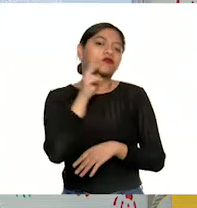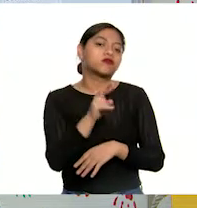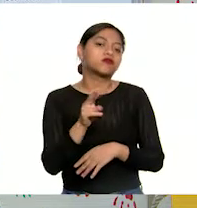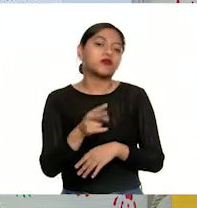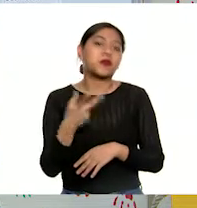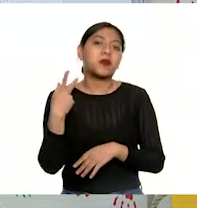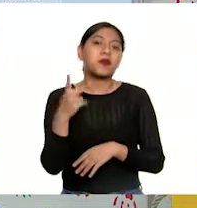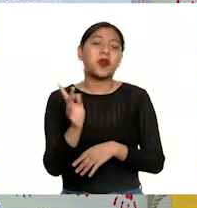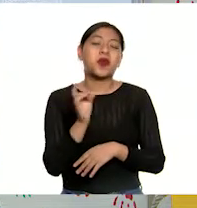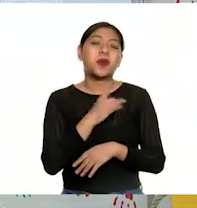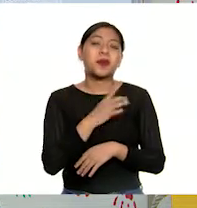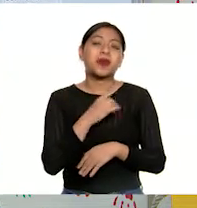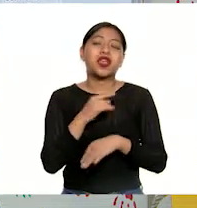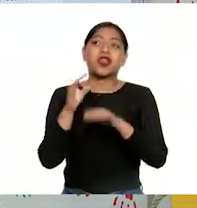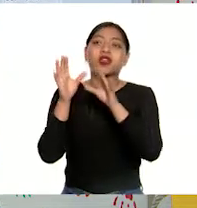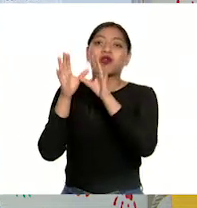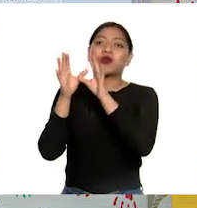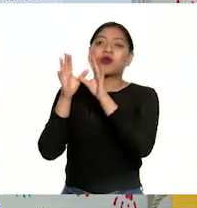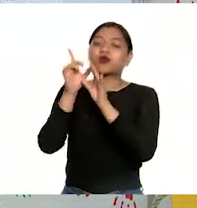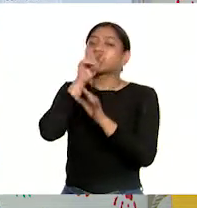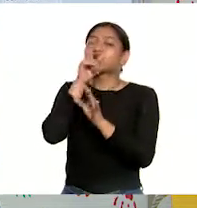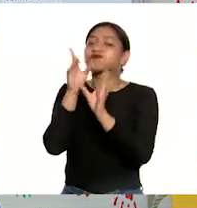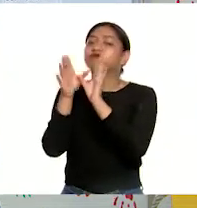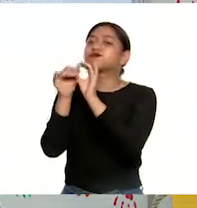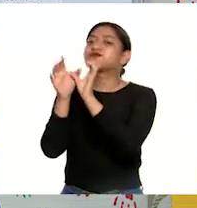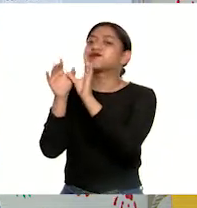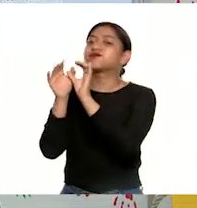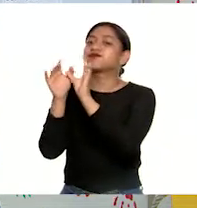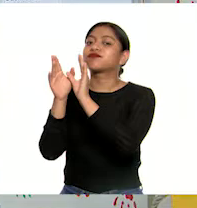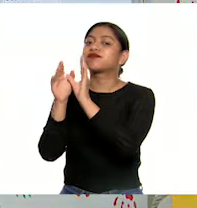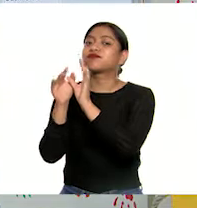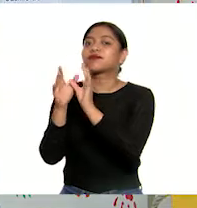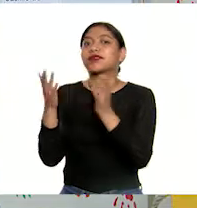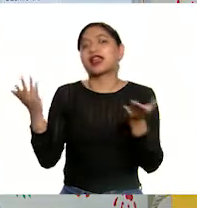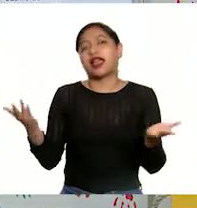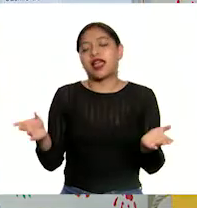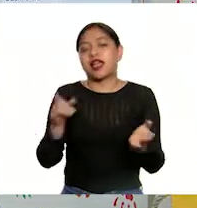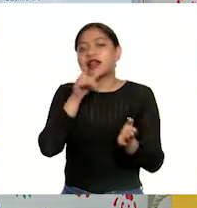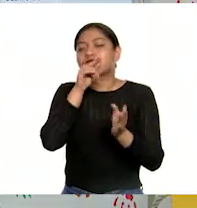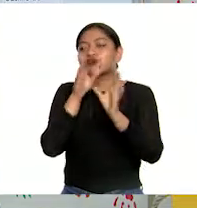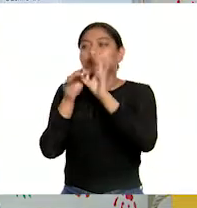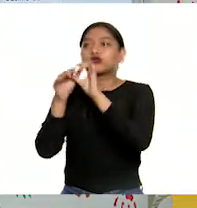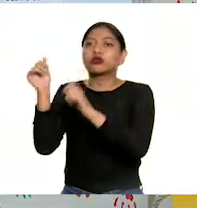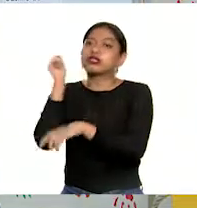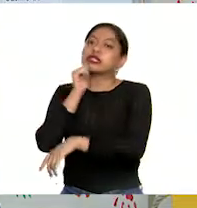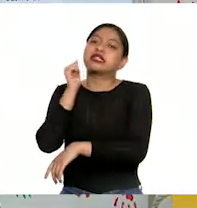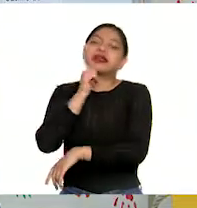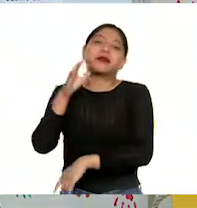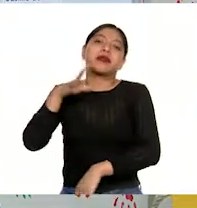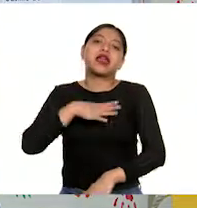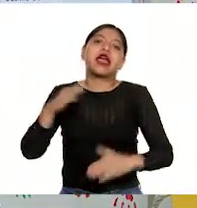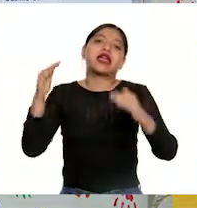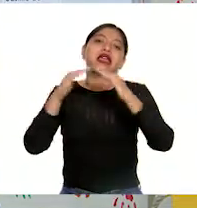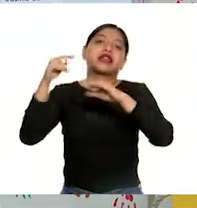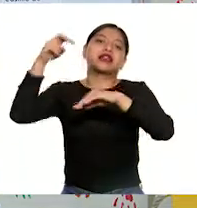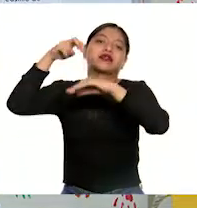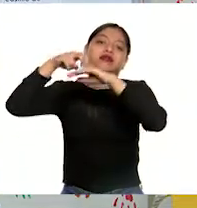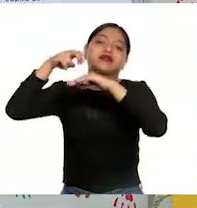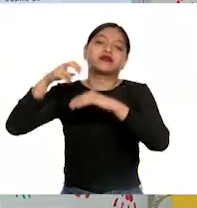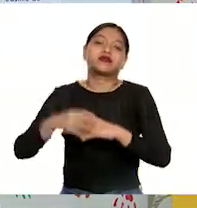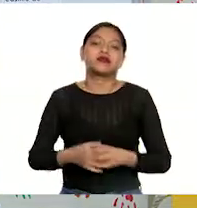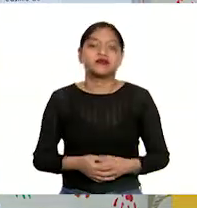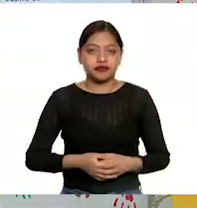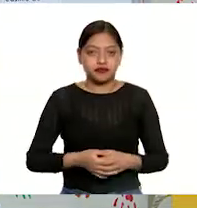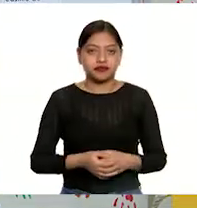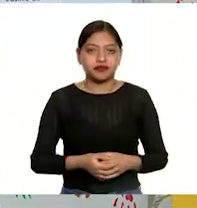tiene miedo a las aves. ¡Ay! Y las aves siempre están en la azotea. Sí, es cierto. Y Pili ya